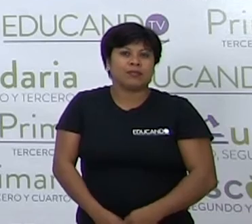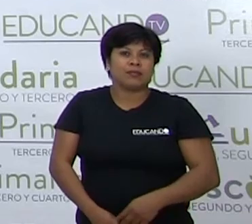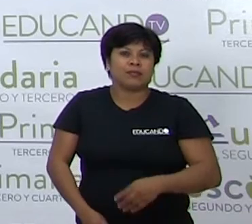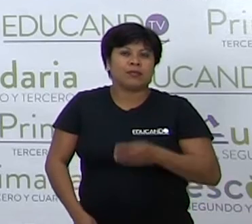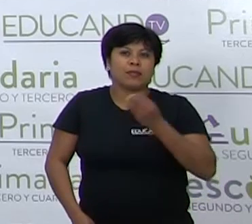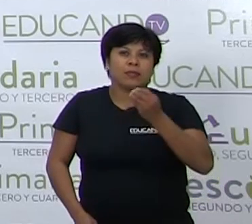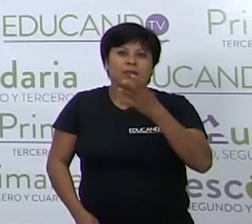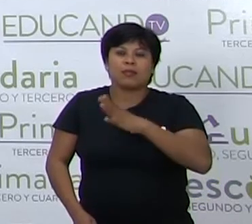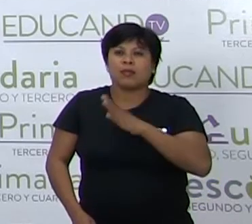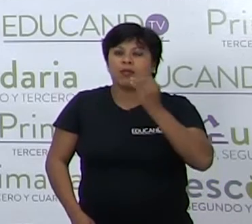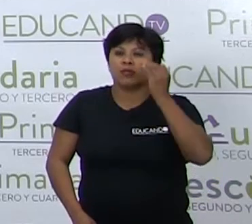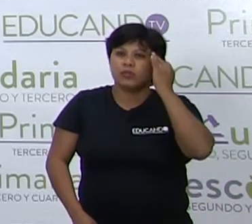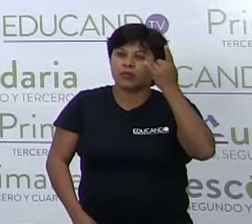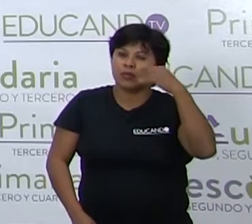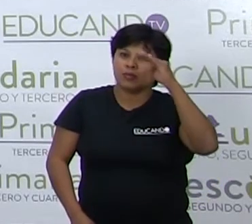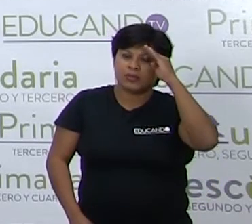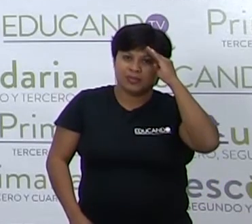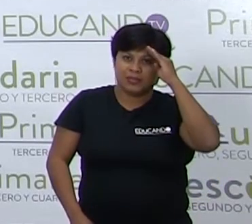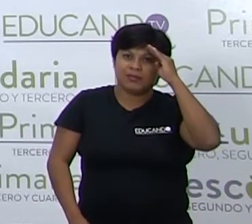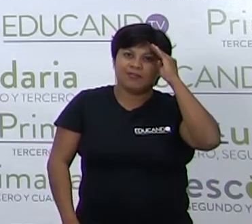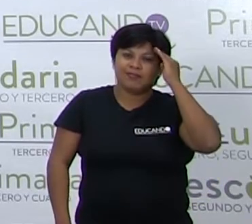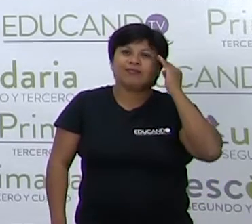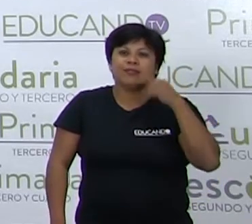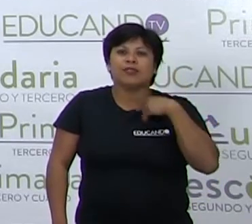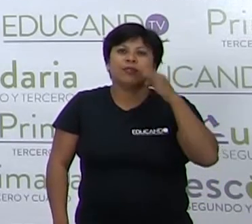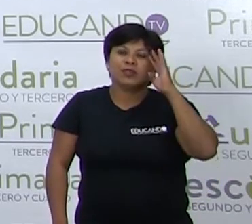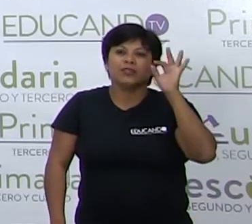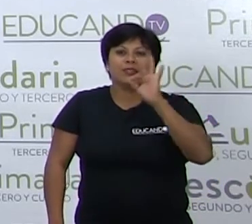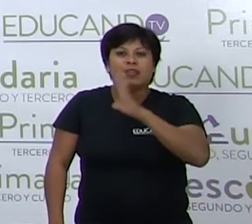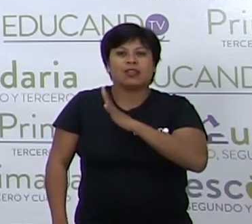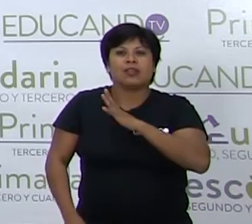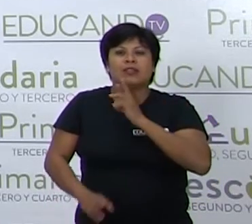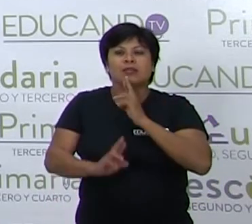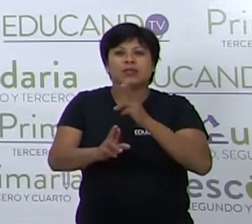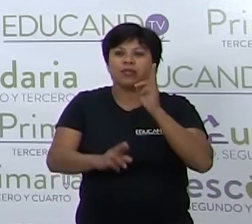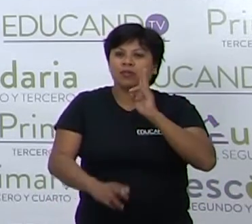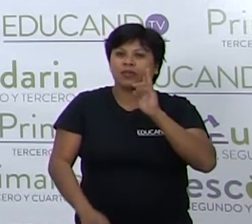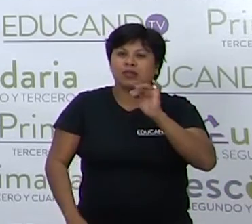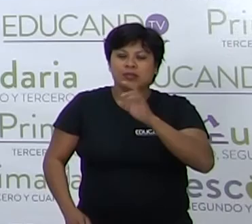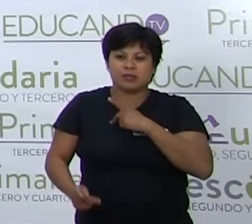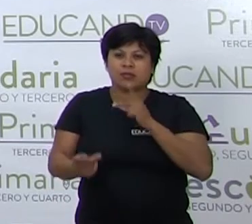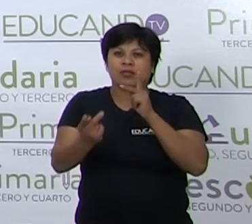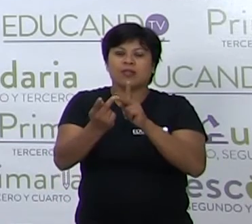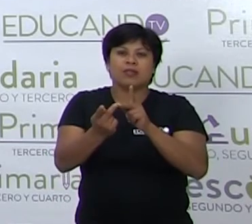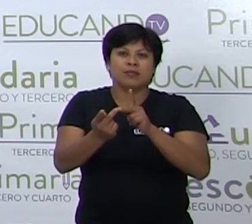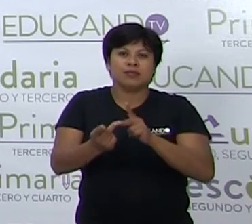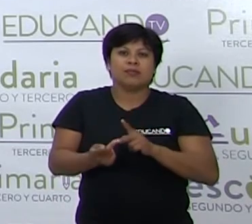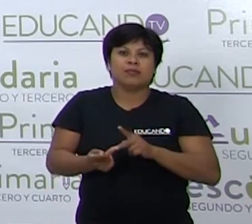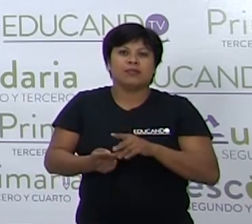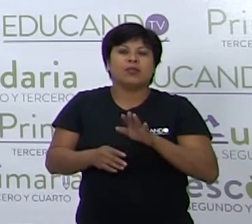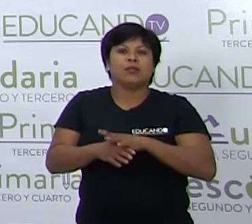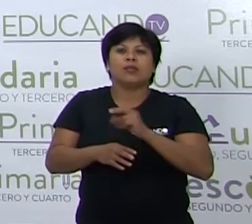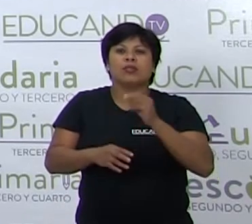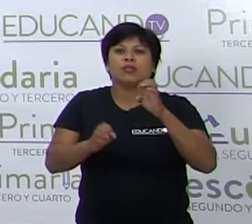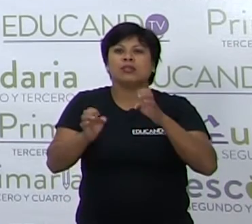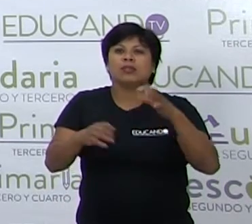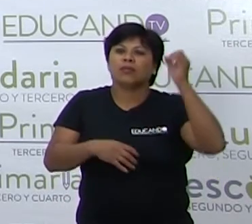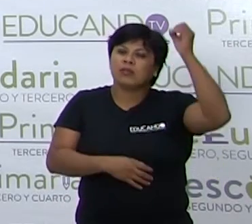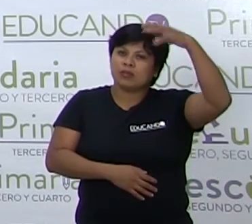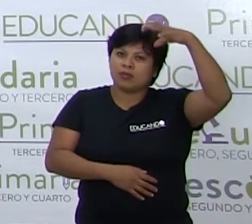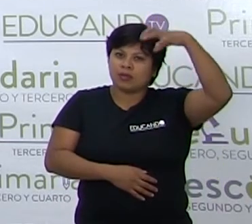Tuviste mucho tiempo para pensarlo, y yo creo que ya tienes la respuesta, vamos a ver si coincide con la mía. Pues porque no estaba